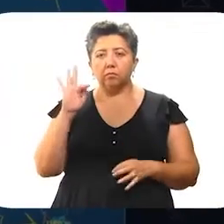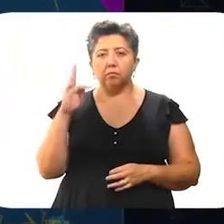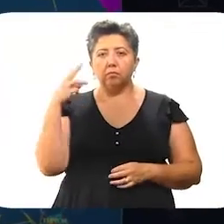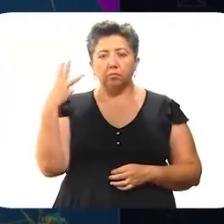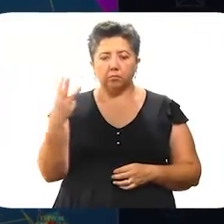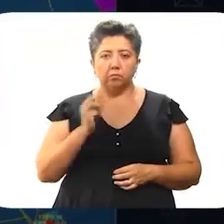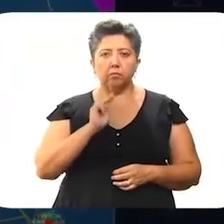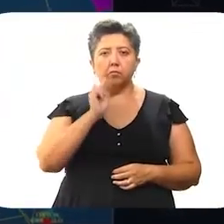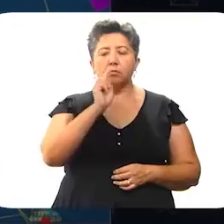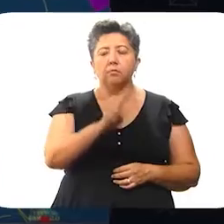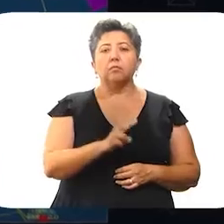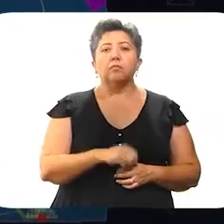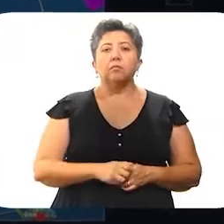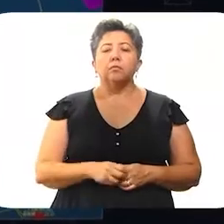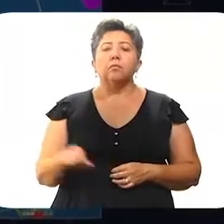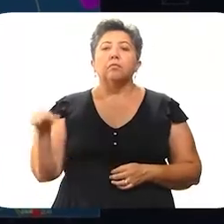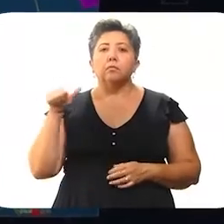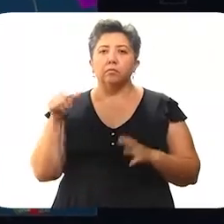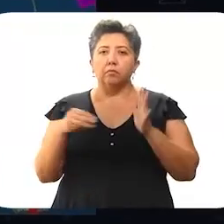17.643 en la zona norte,